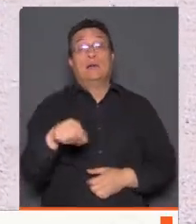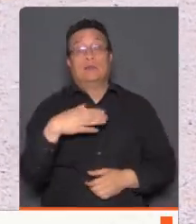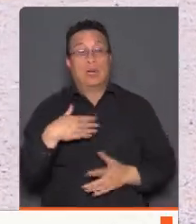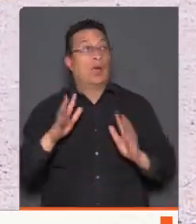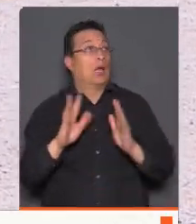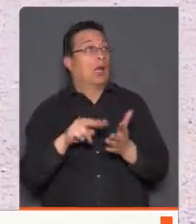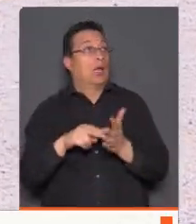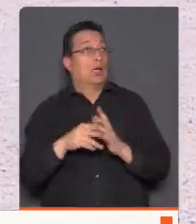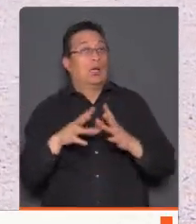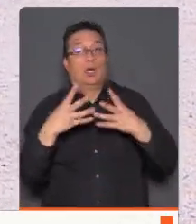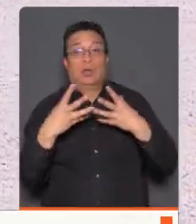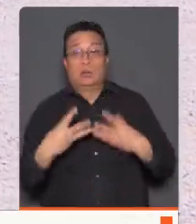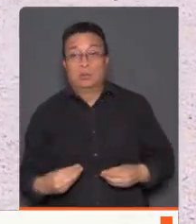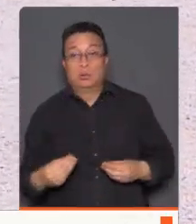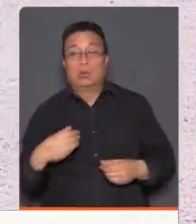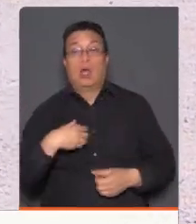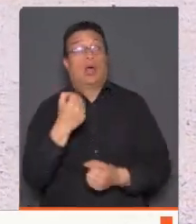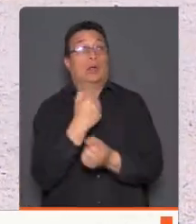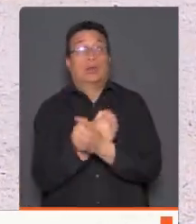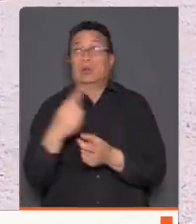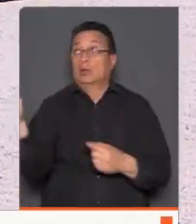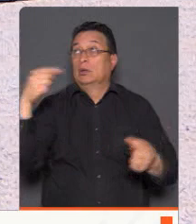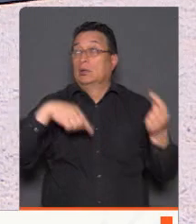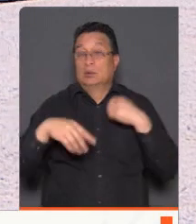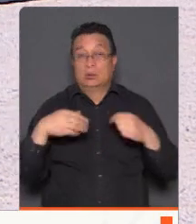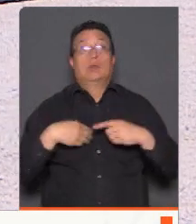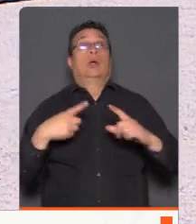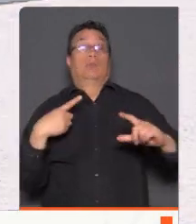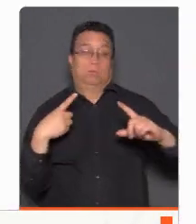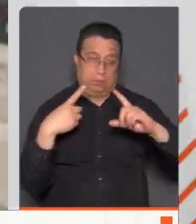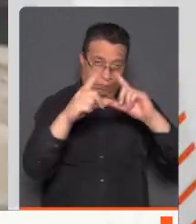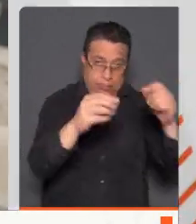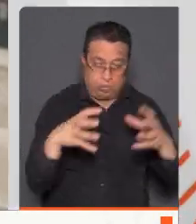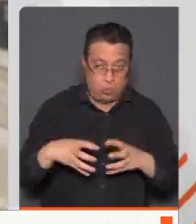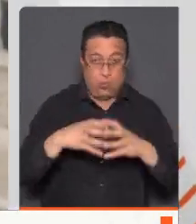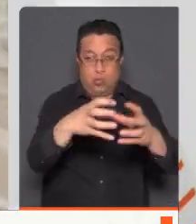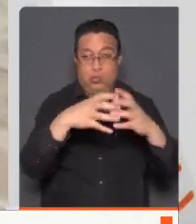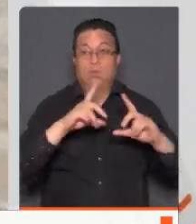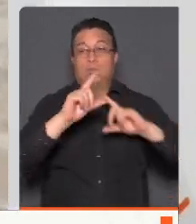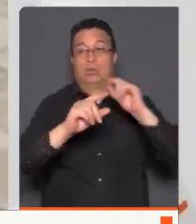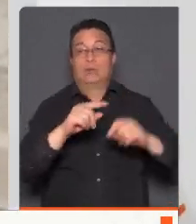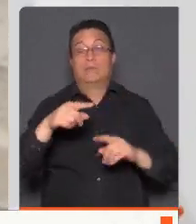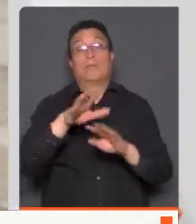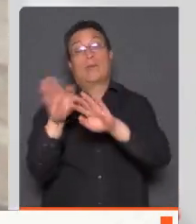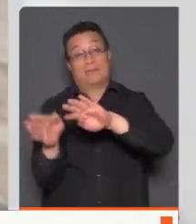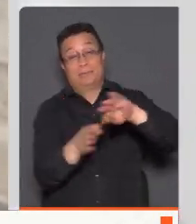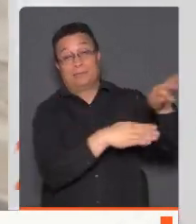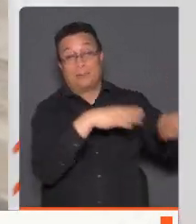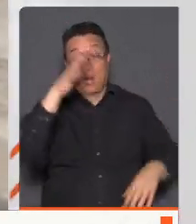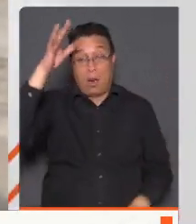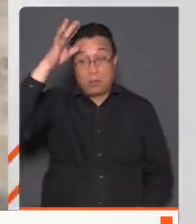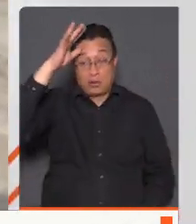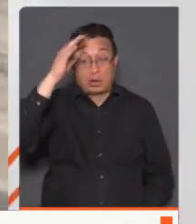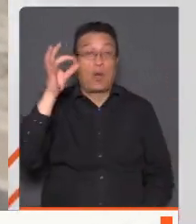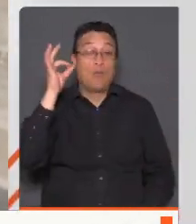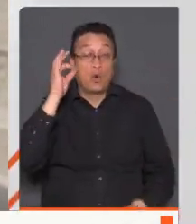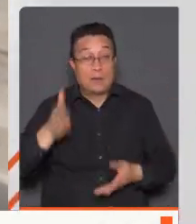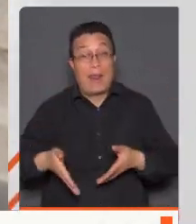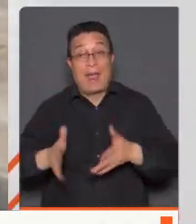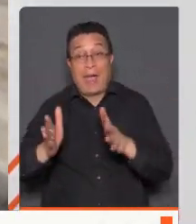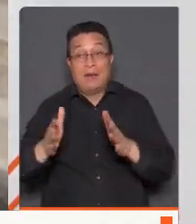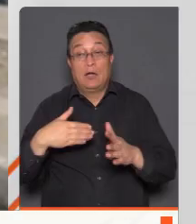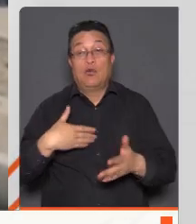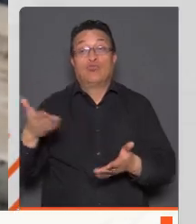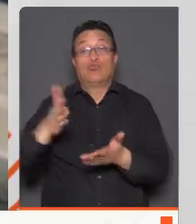calmara, que llegara policía y poder salir nuevamente en grupos. Y en Puente Alto, una mujer en situación de calle fue asesinada a